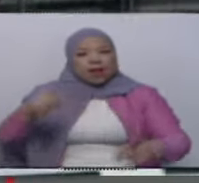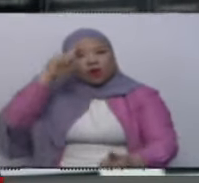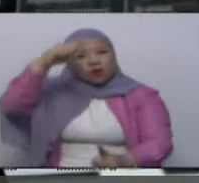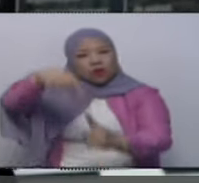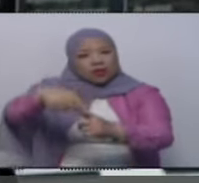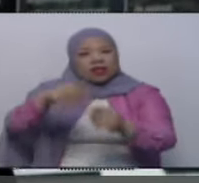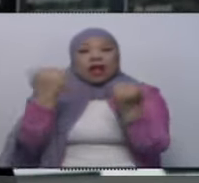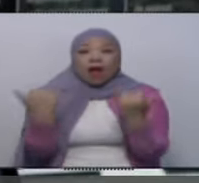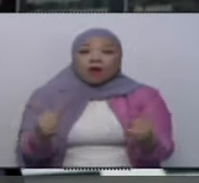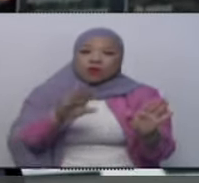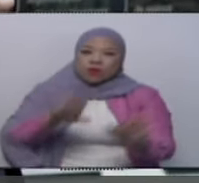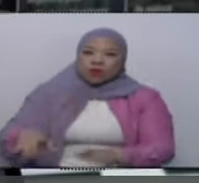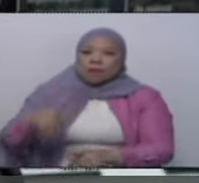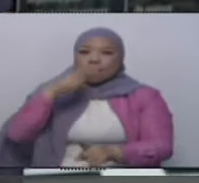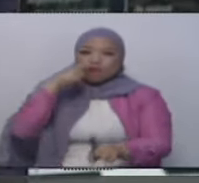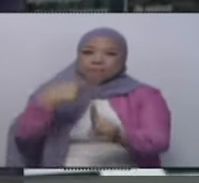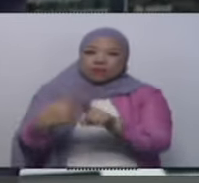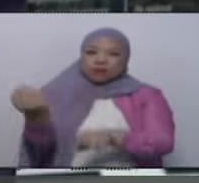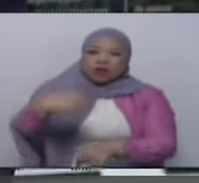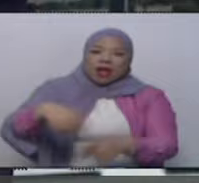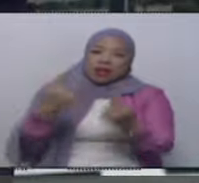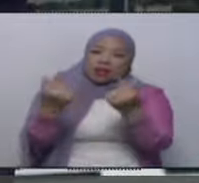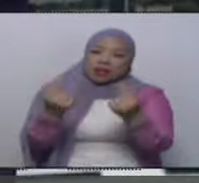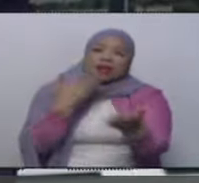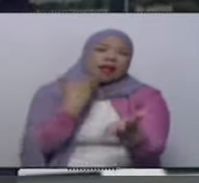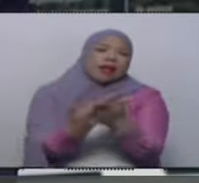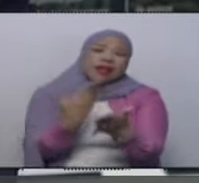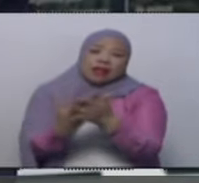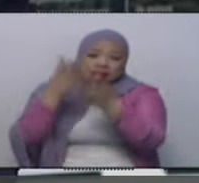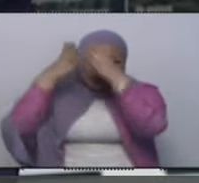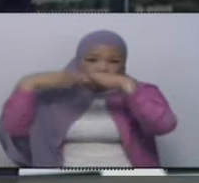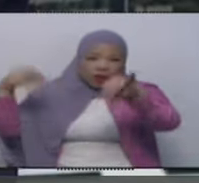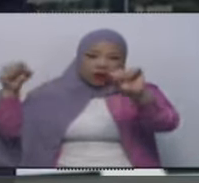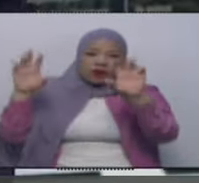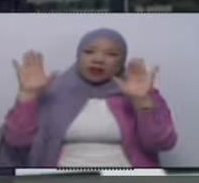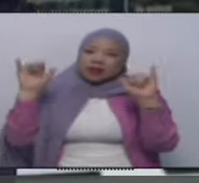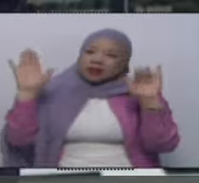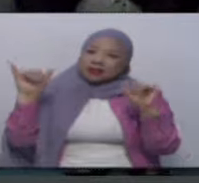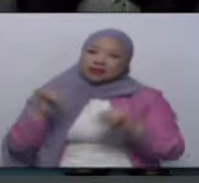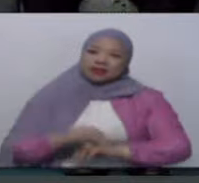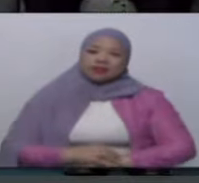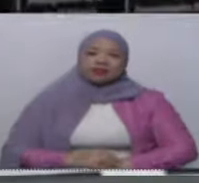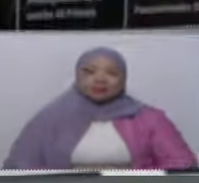vamos para el segmento con Maduro, más economía. Gracias, embajadores. Nos vemos pronto.